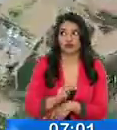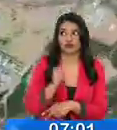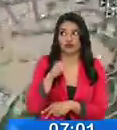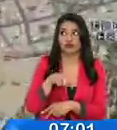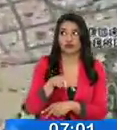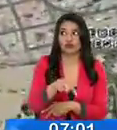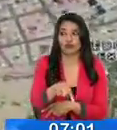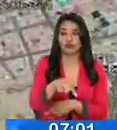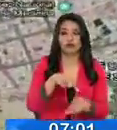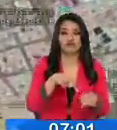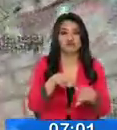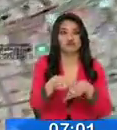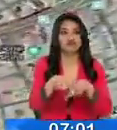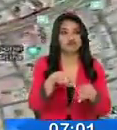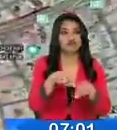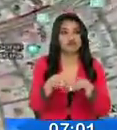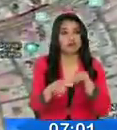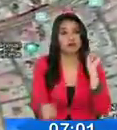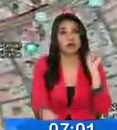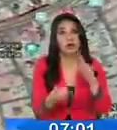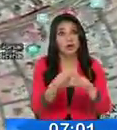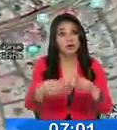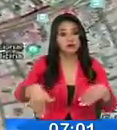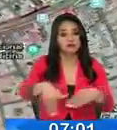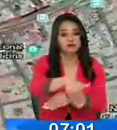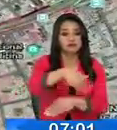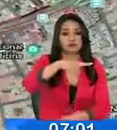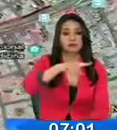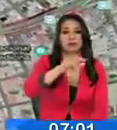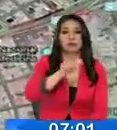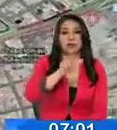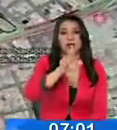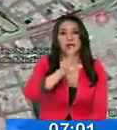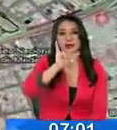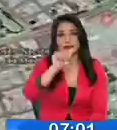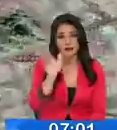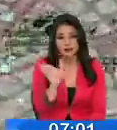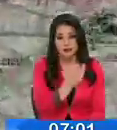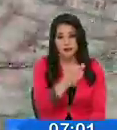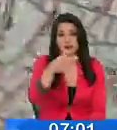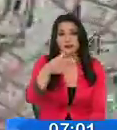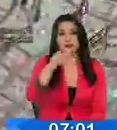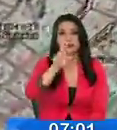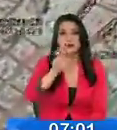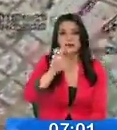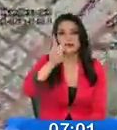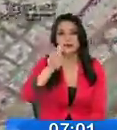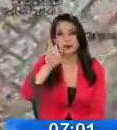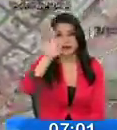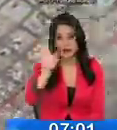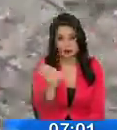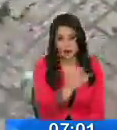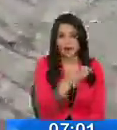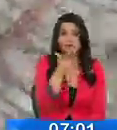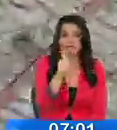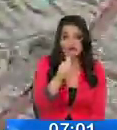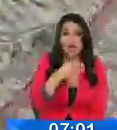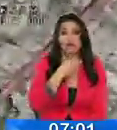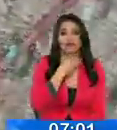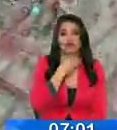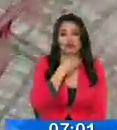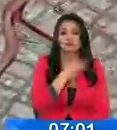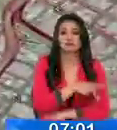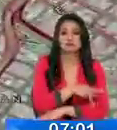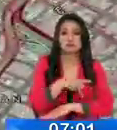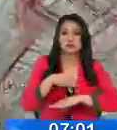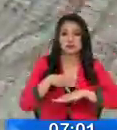bastante congestión. La carga se va hacia la Avenida Patria, la Ladrón de Guevara, se va también hacia la 10 de agosto, la Avenida Pichincha. Mire